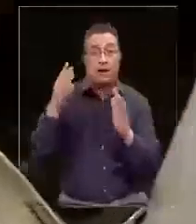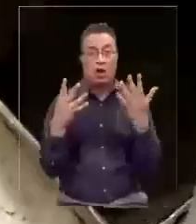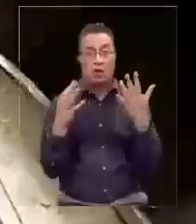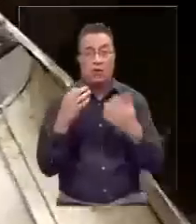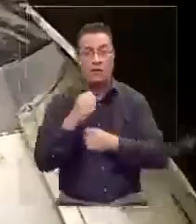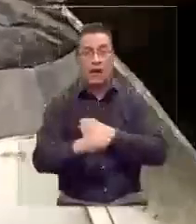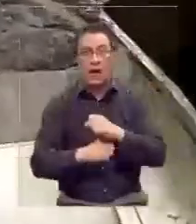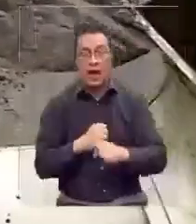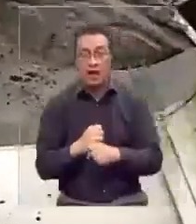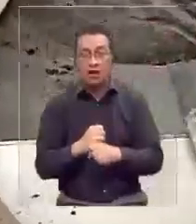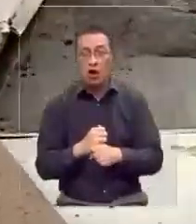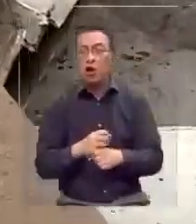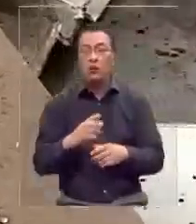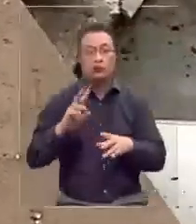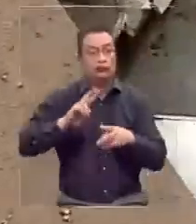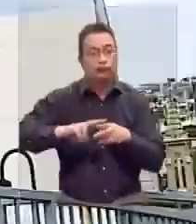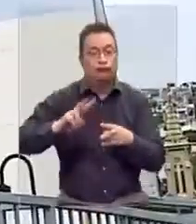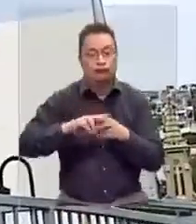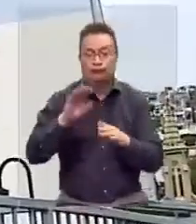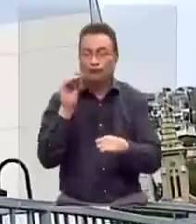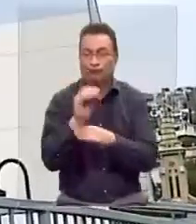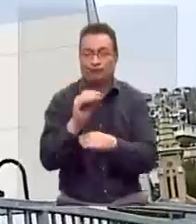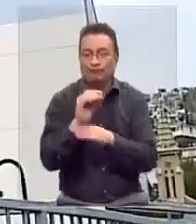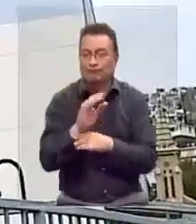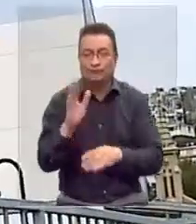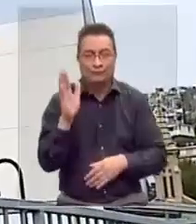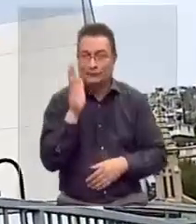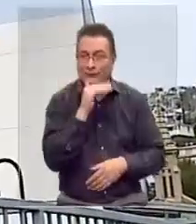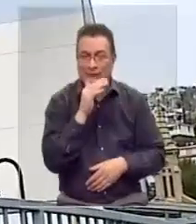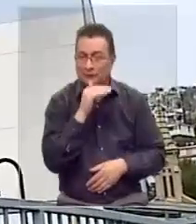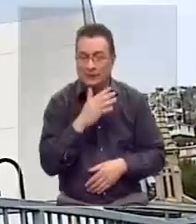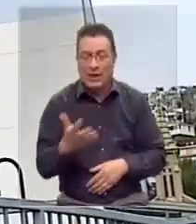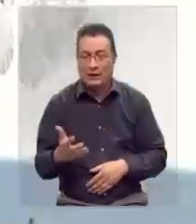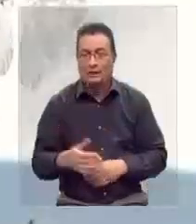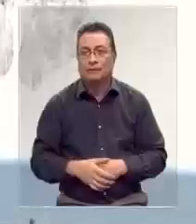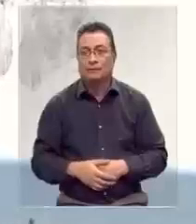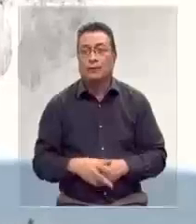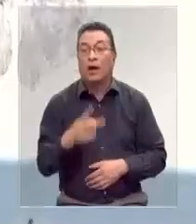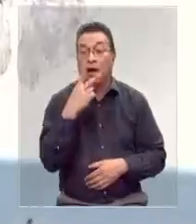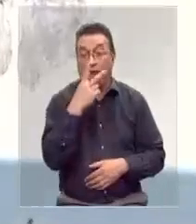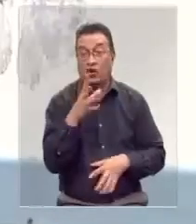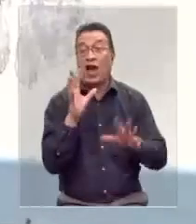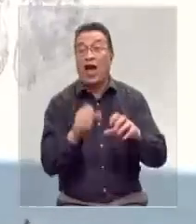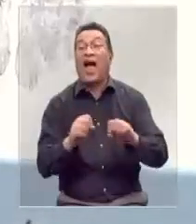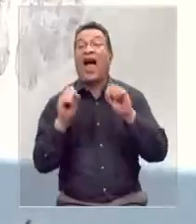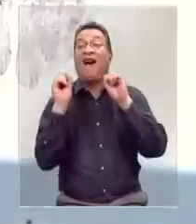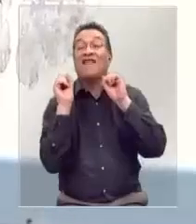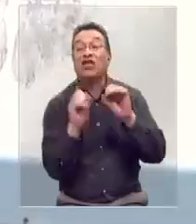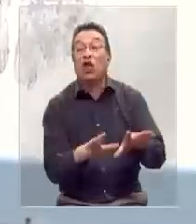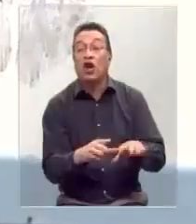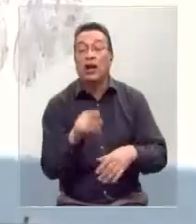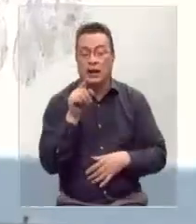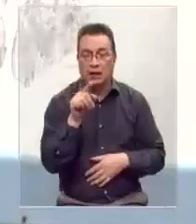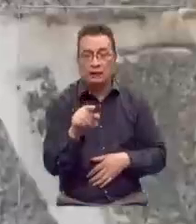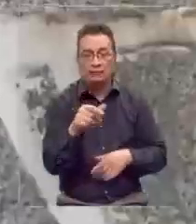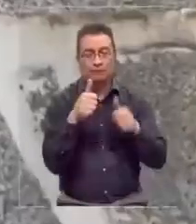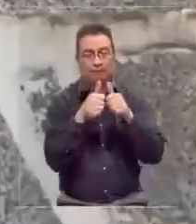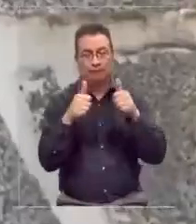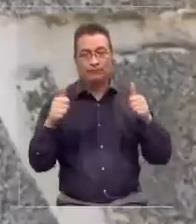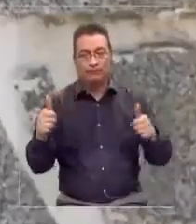años donde no se habrían realizado mantenciones importantes. Y nos da cuenta del abandono de la autoridad